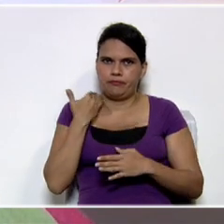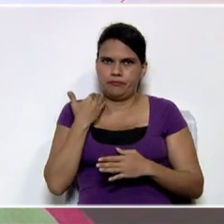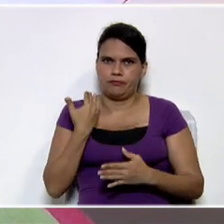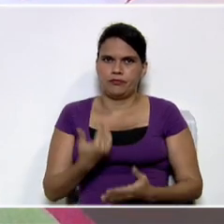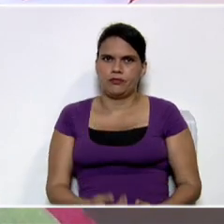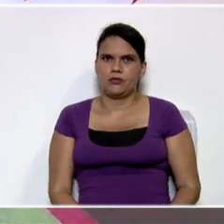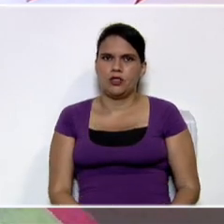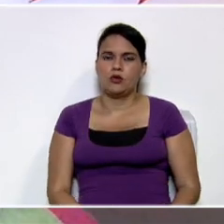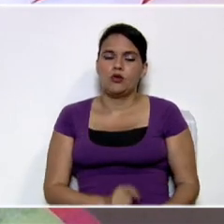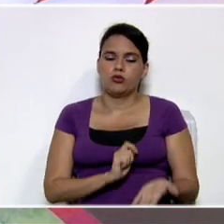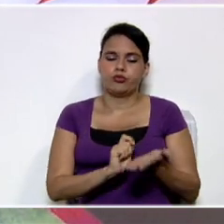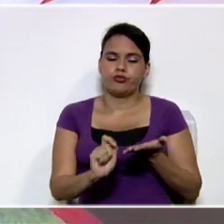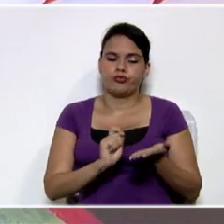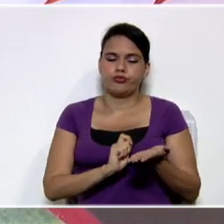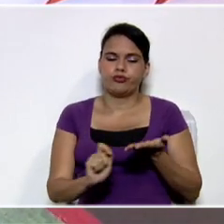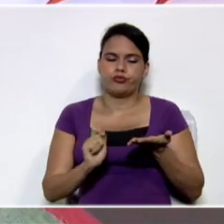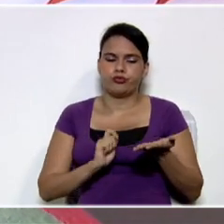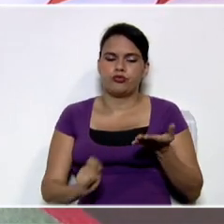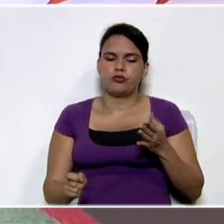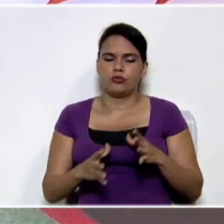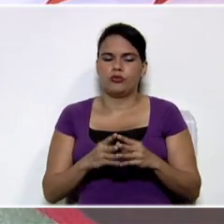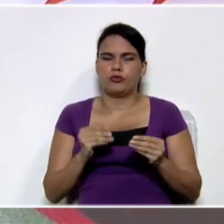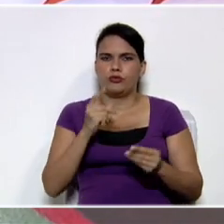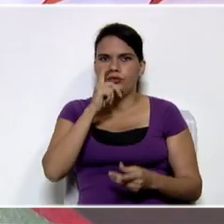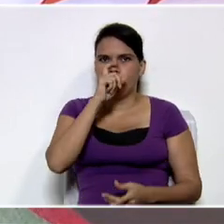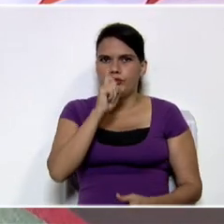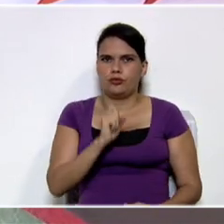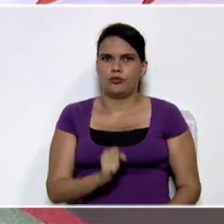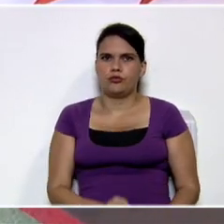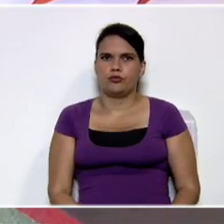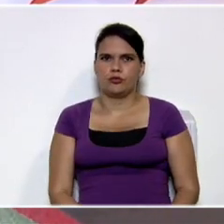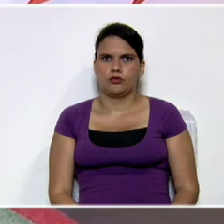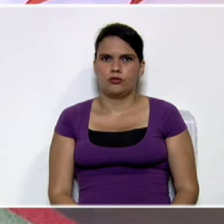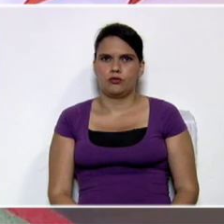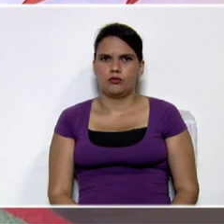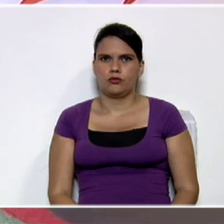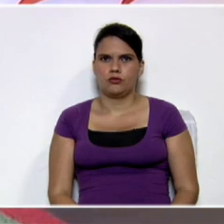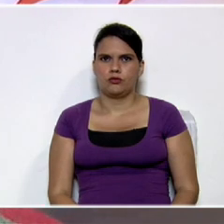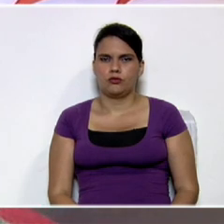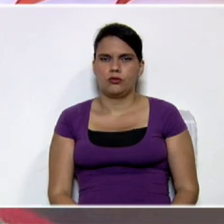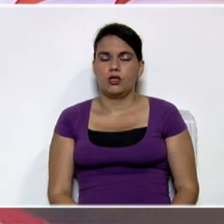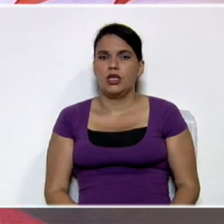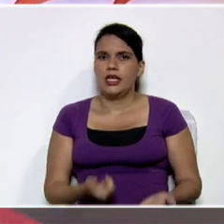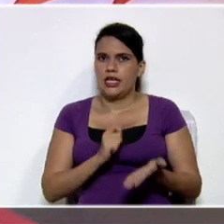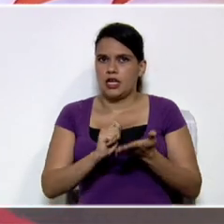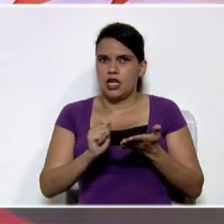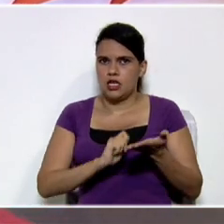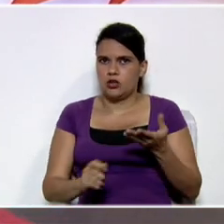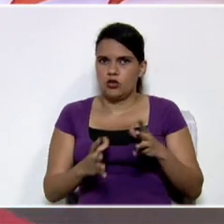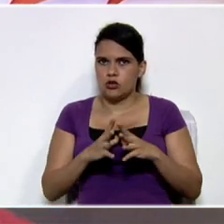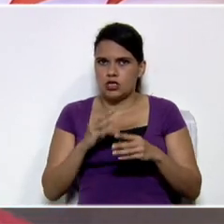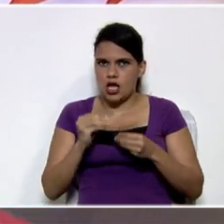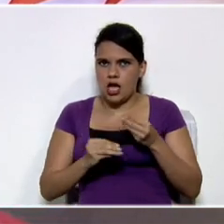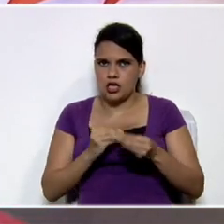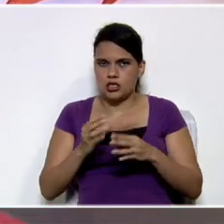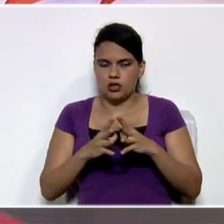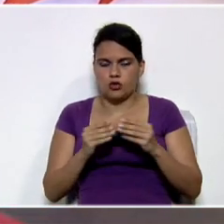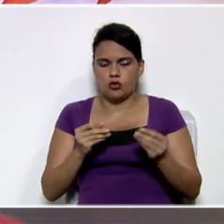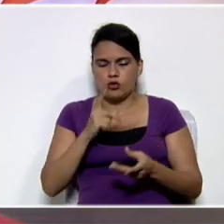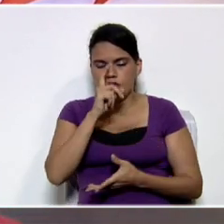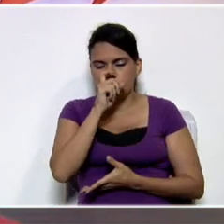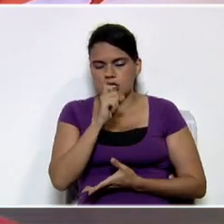registro anual. Es importante que tengamos presente que este registro debe de hacerse anualmente para poder tener una